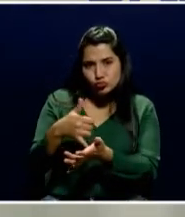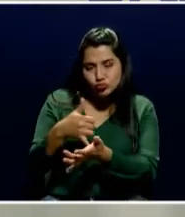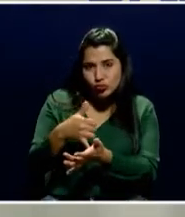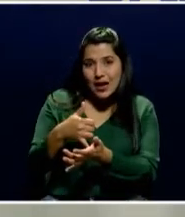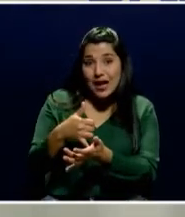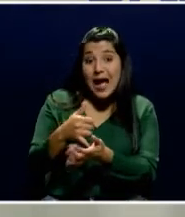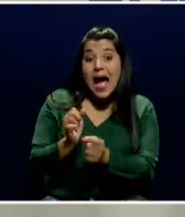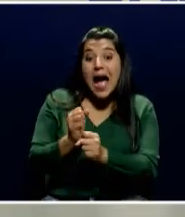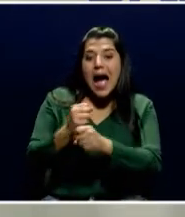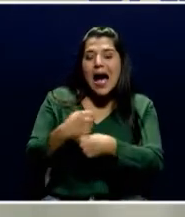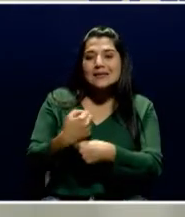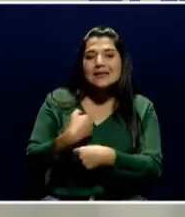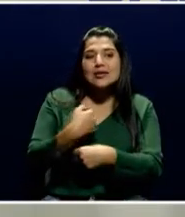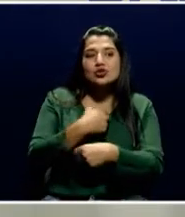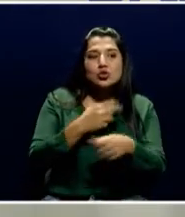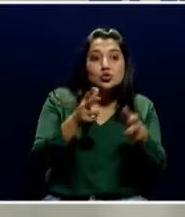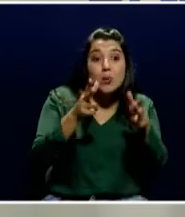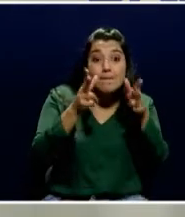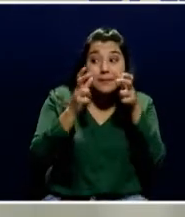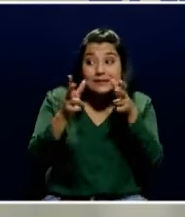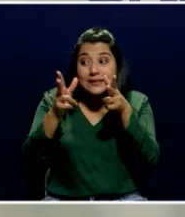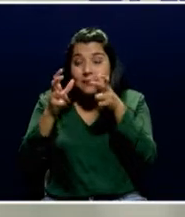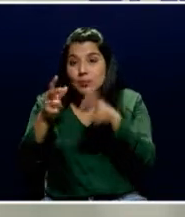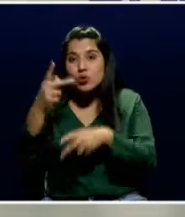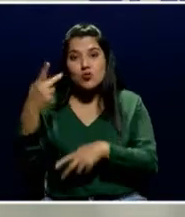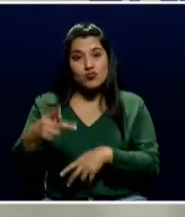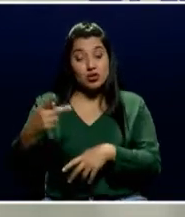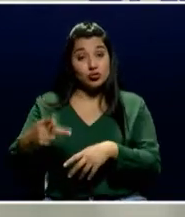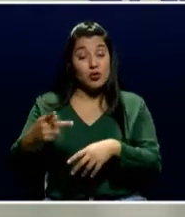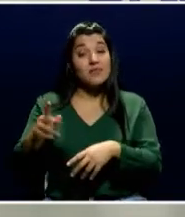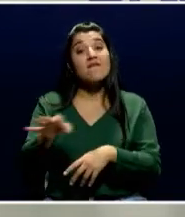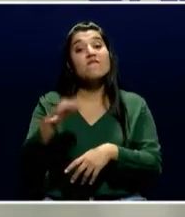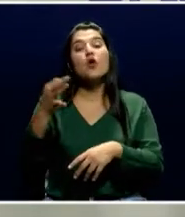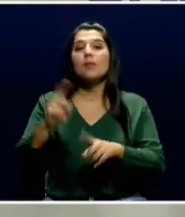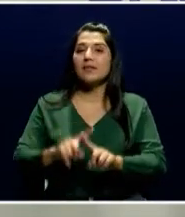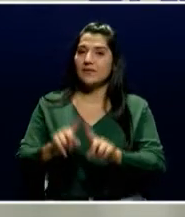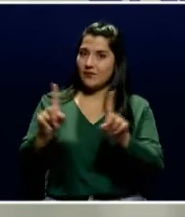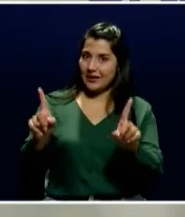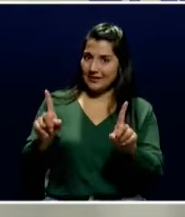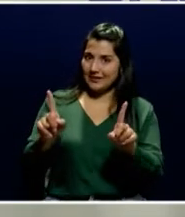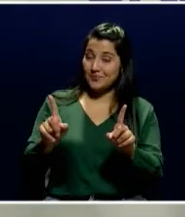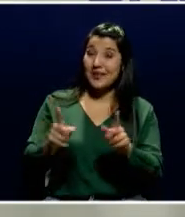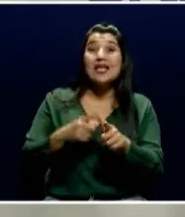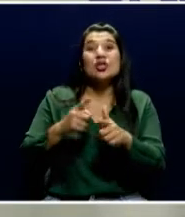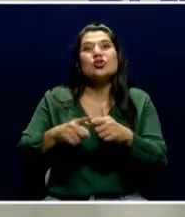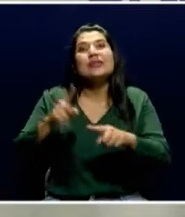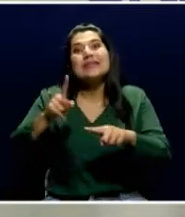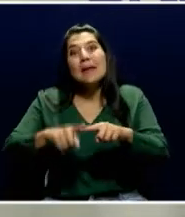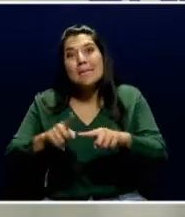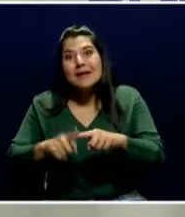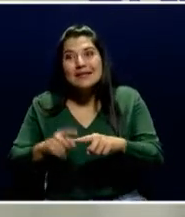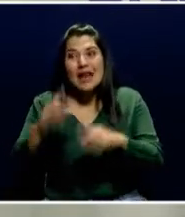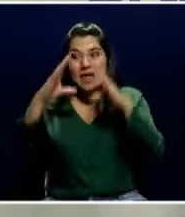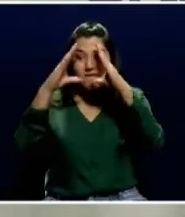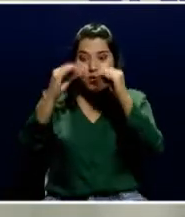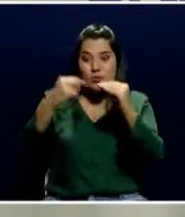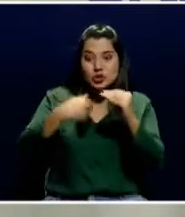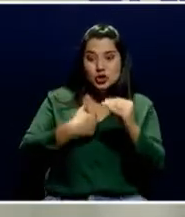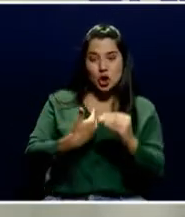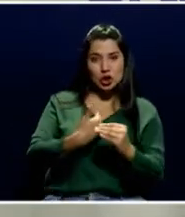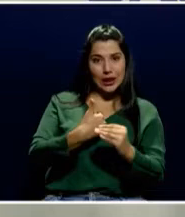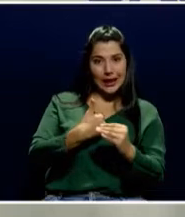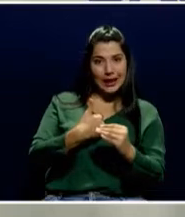de manera distinta. Y eso mucho tiene que ver con la información que yo manejo, con la cultura, con la forma